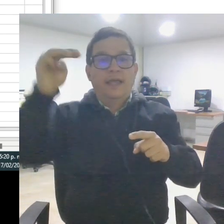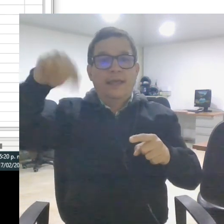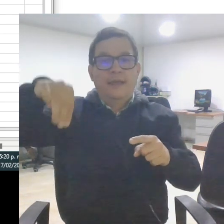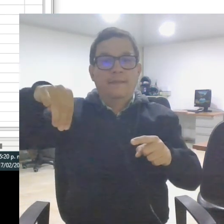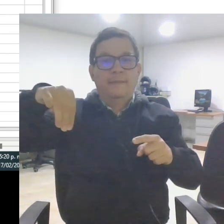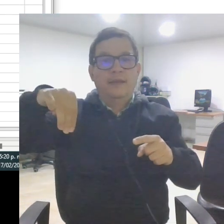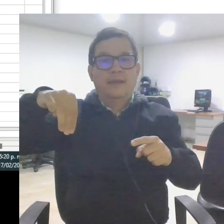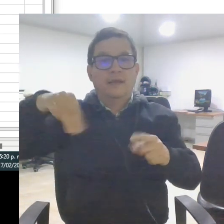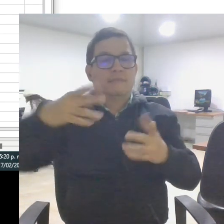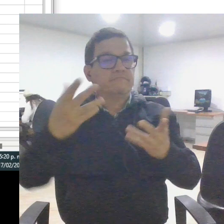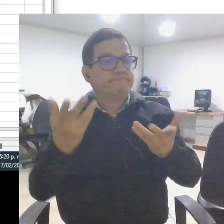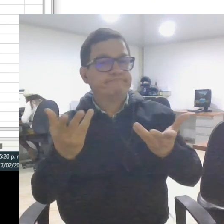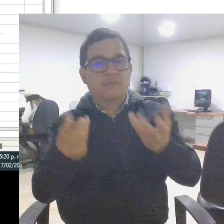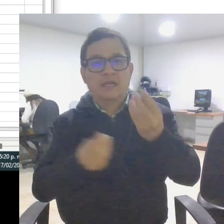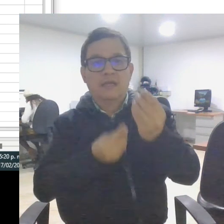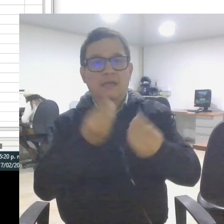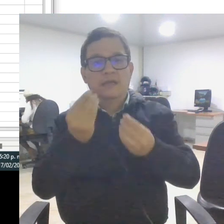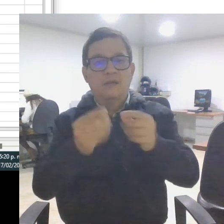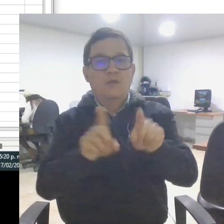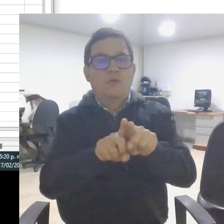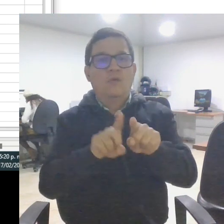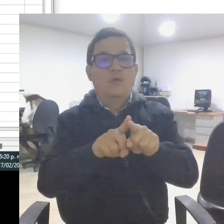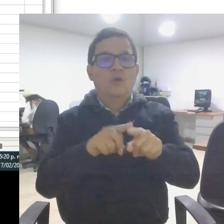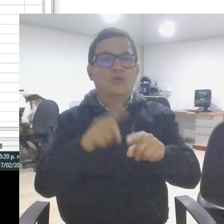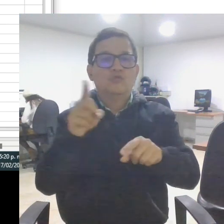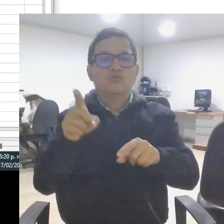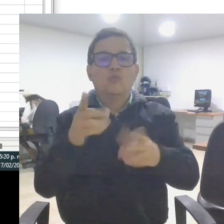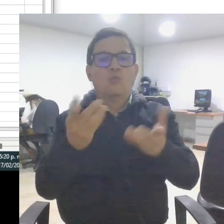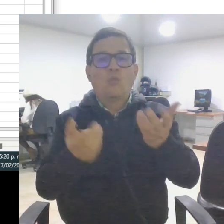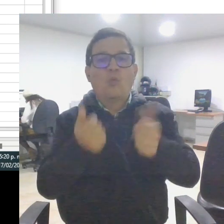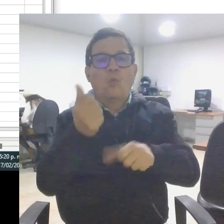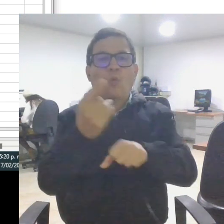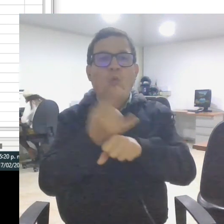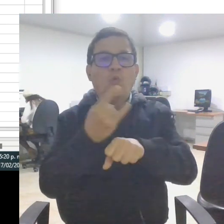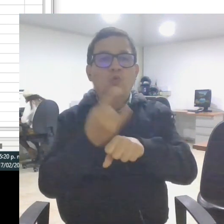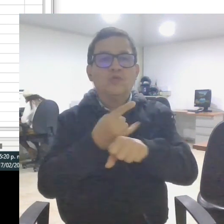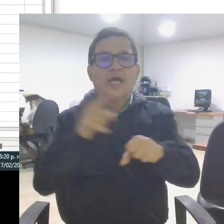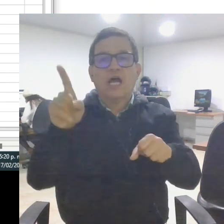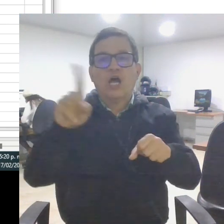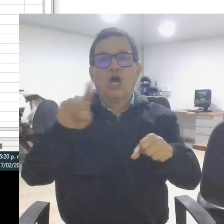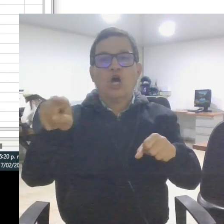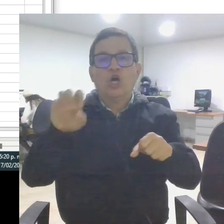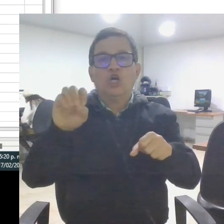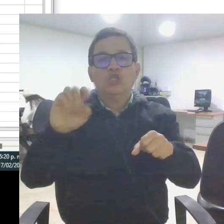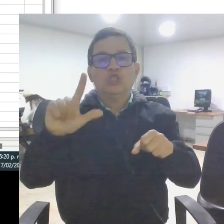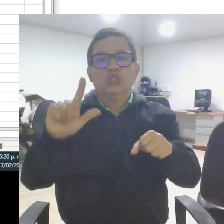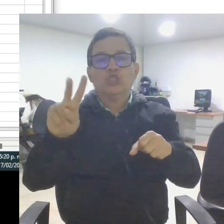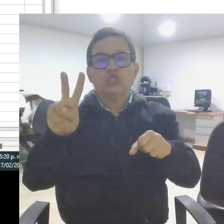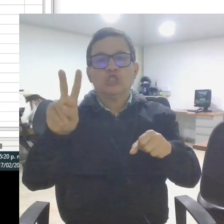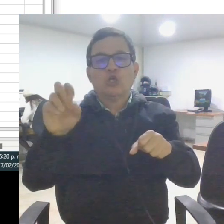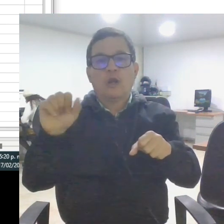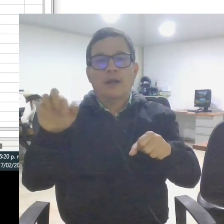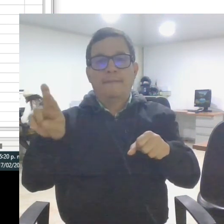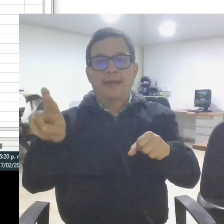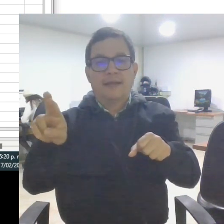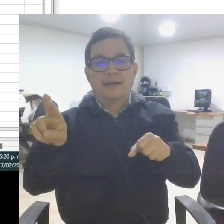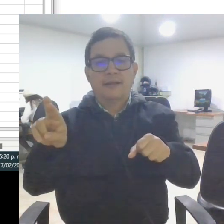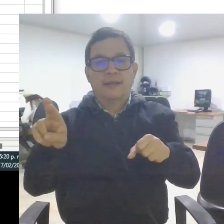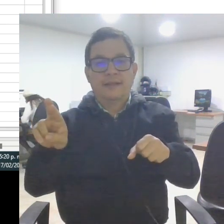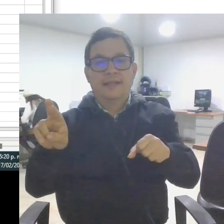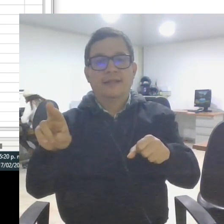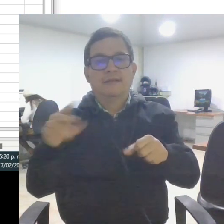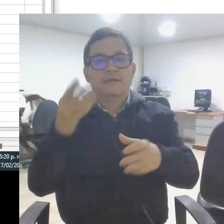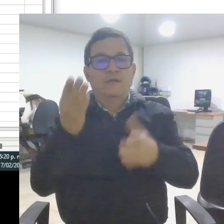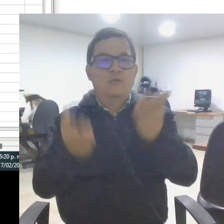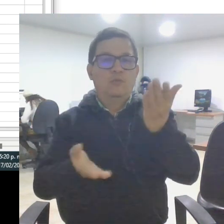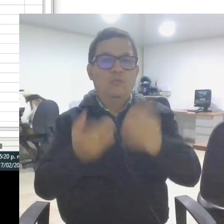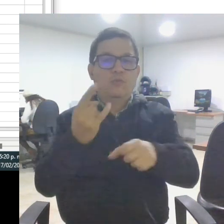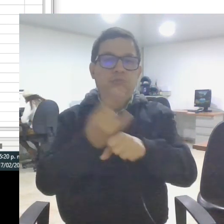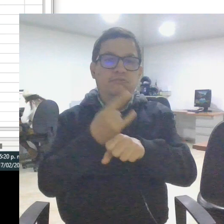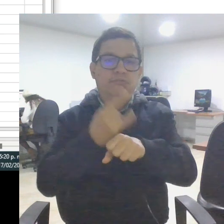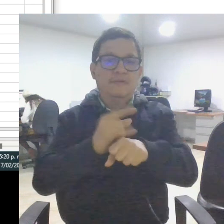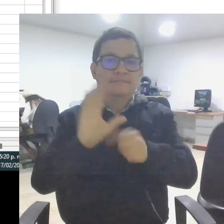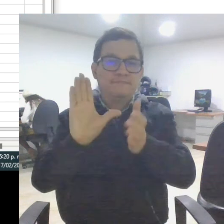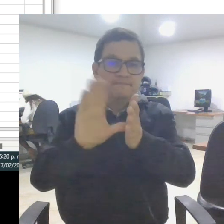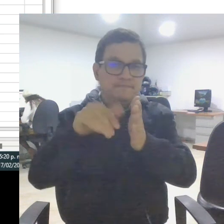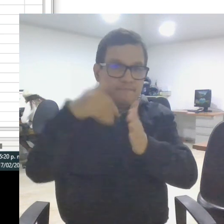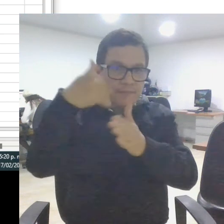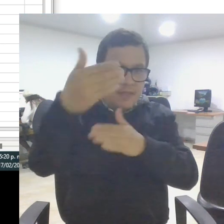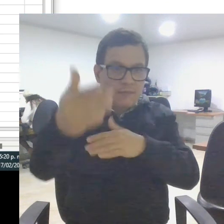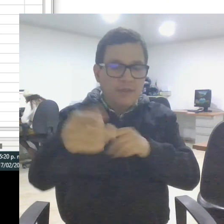desarrollar a través de Solver. Recuerden que próximamente se mandará una guía